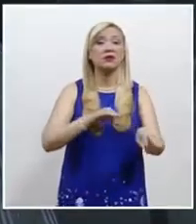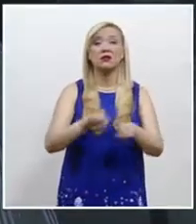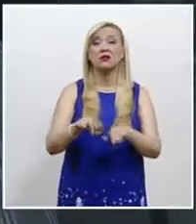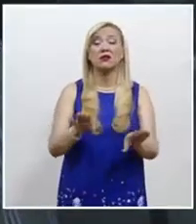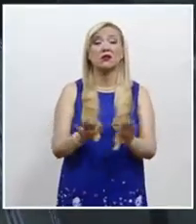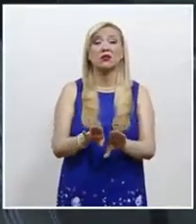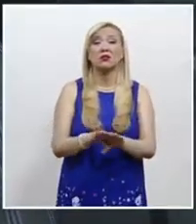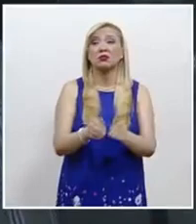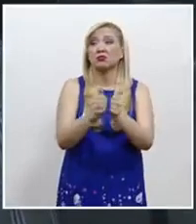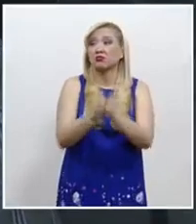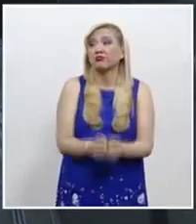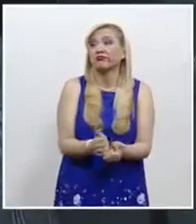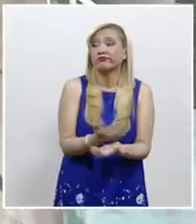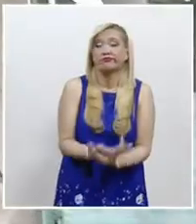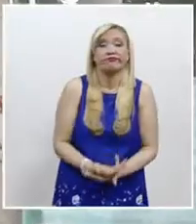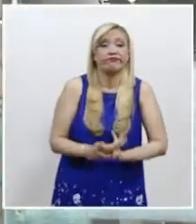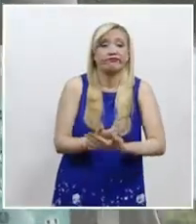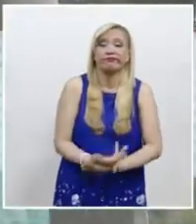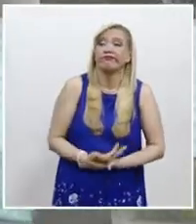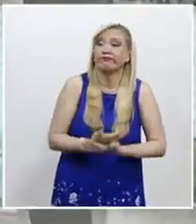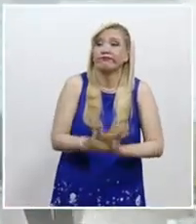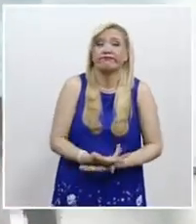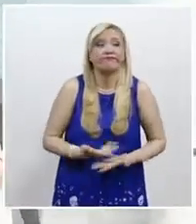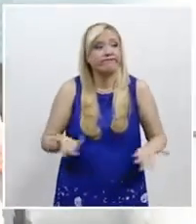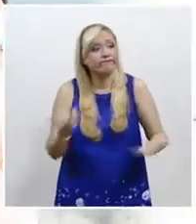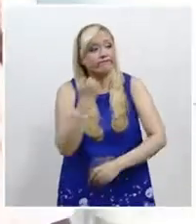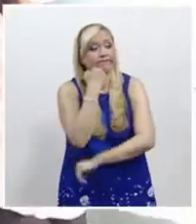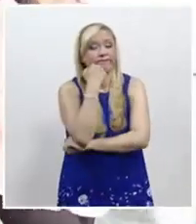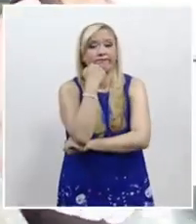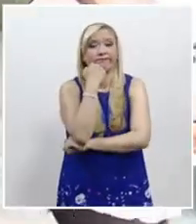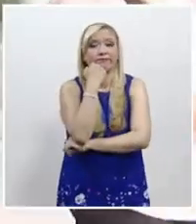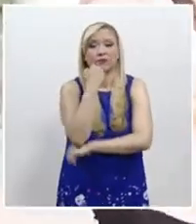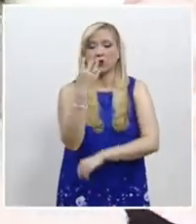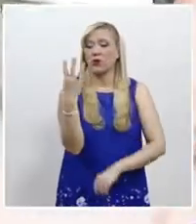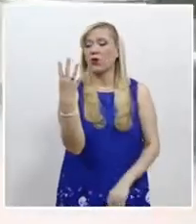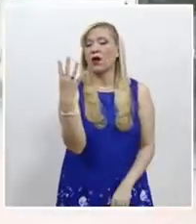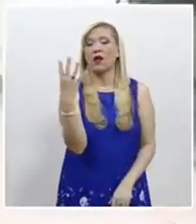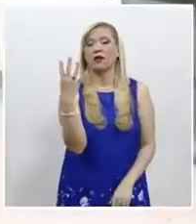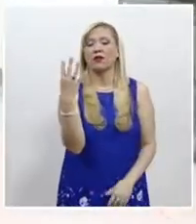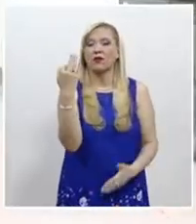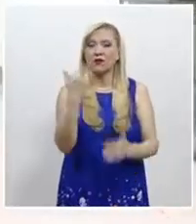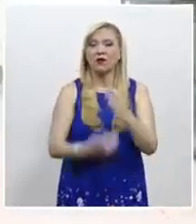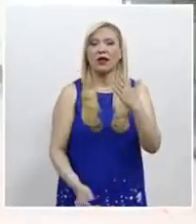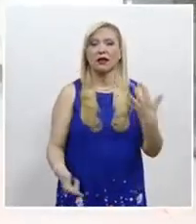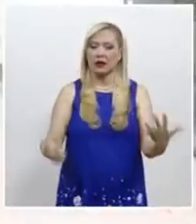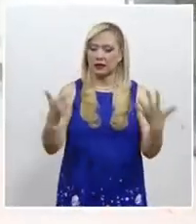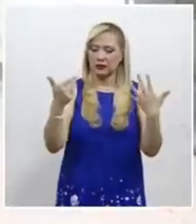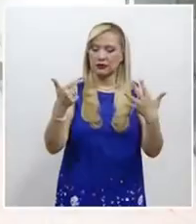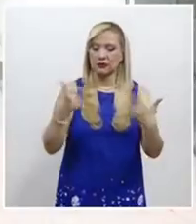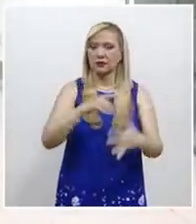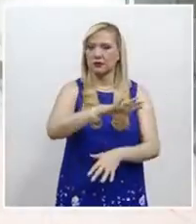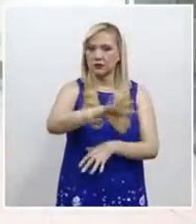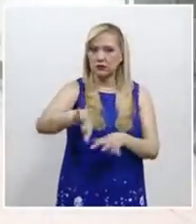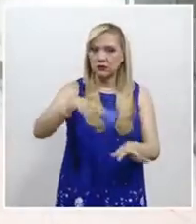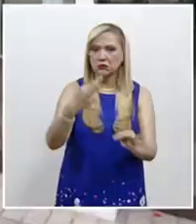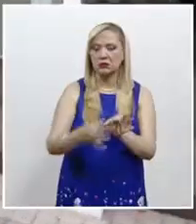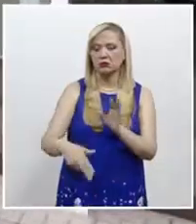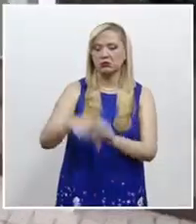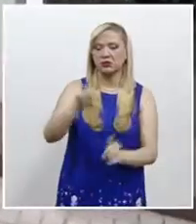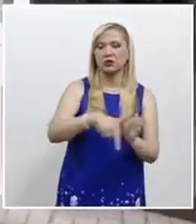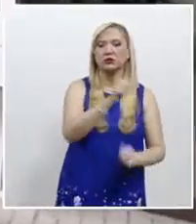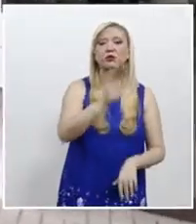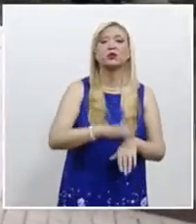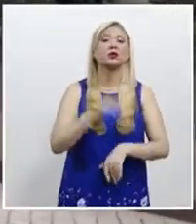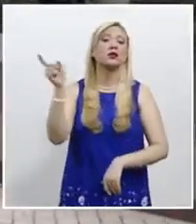quórum para sesiones, toda vez que solo cuenta con 4 de sus 7 integrantes, como consecuencia del veto que impuso el presidente de